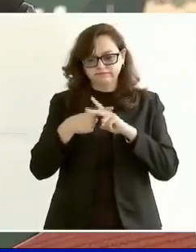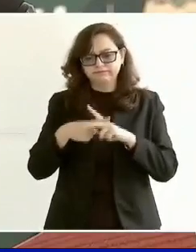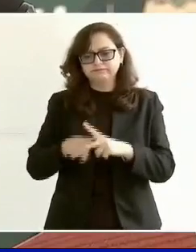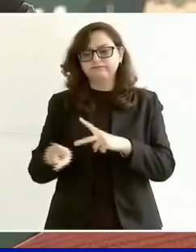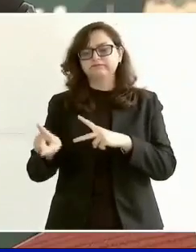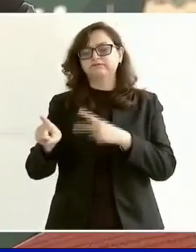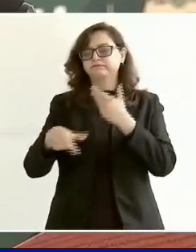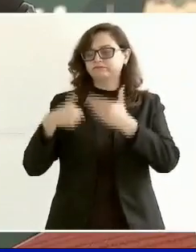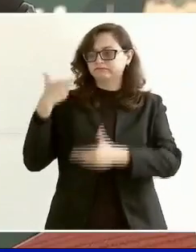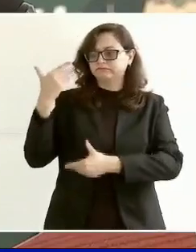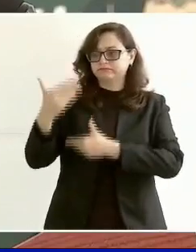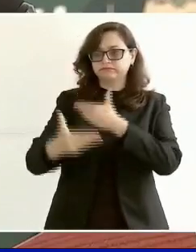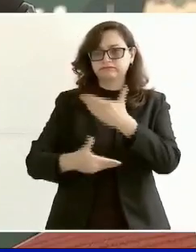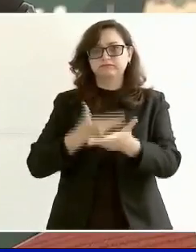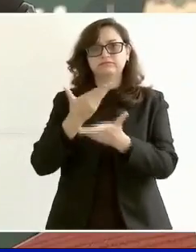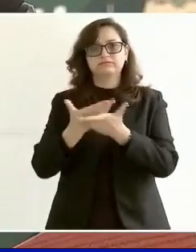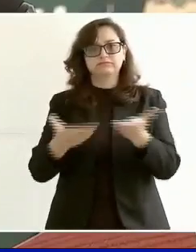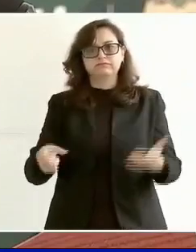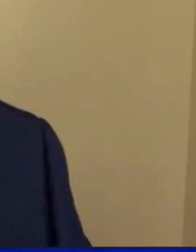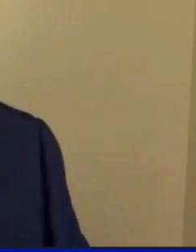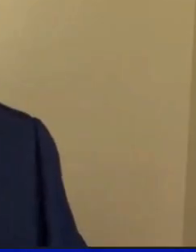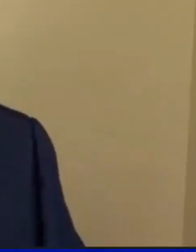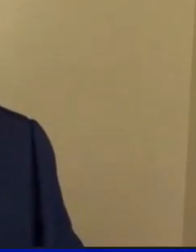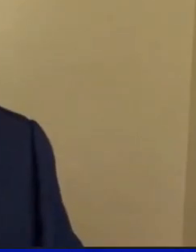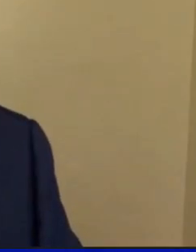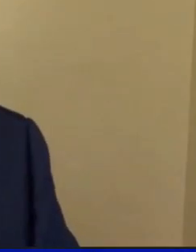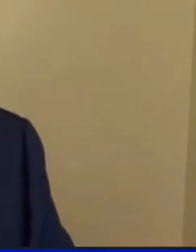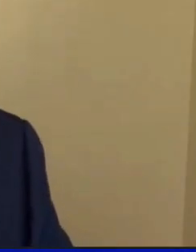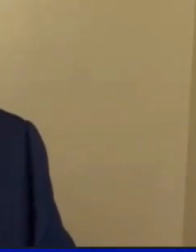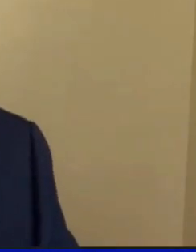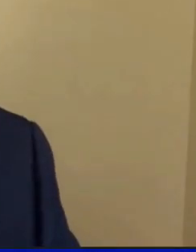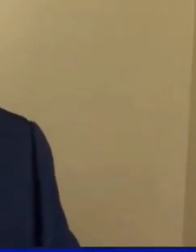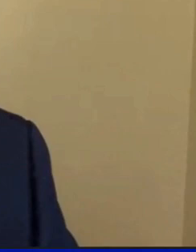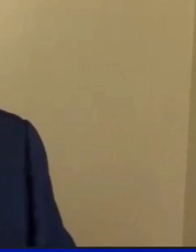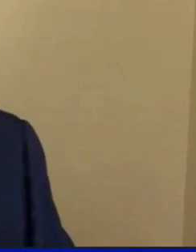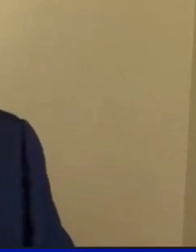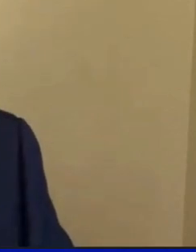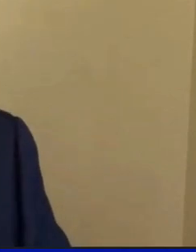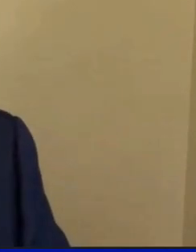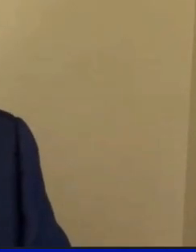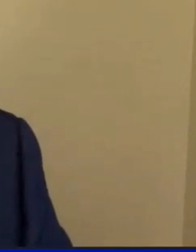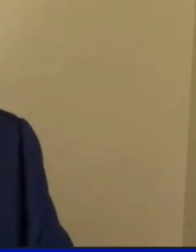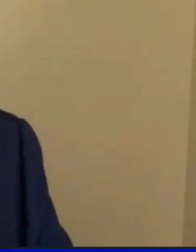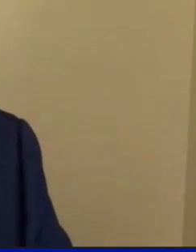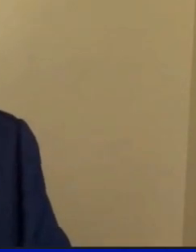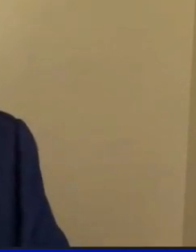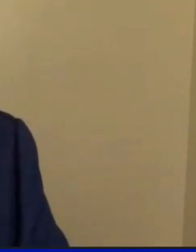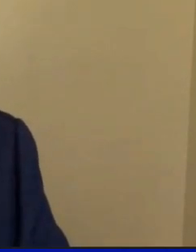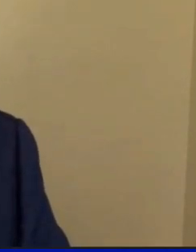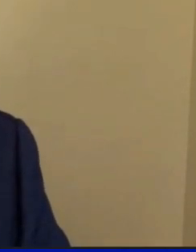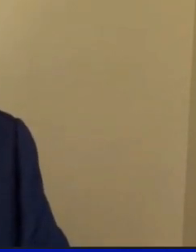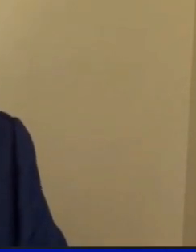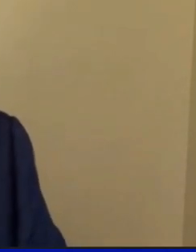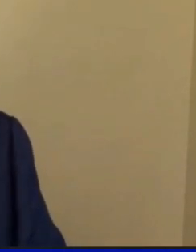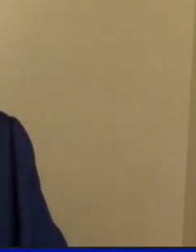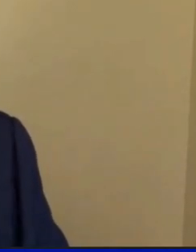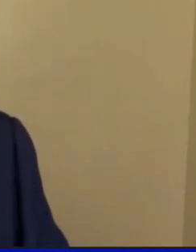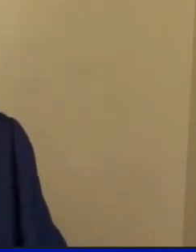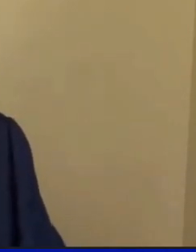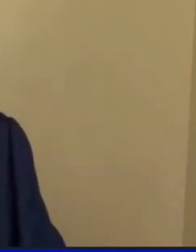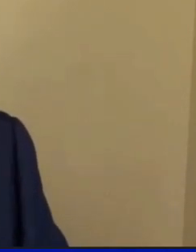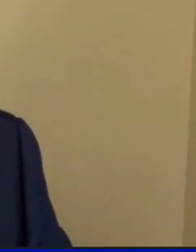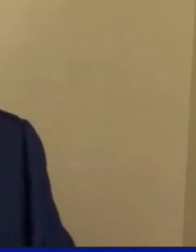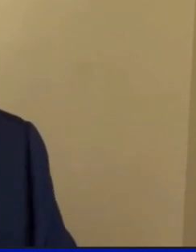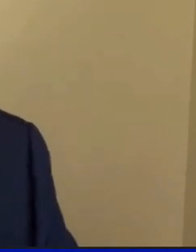de hoy. Son las palabras de Micaela Cabañas Ayala, hija de Lucio